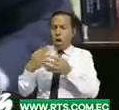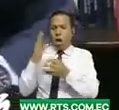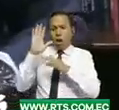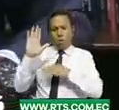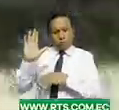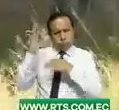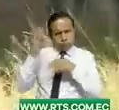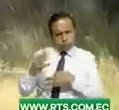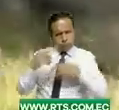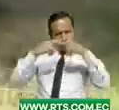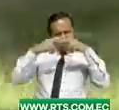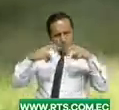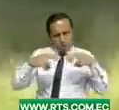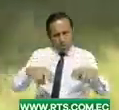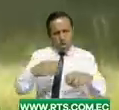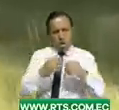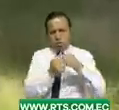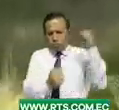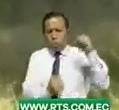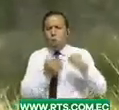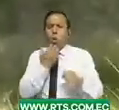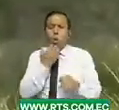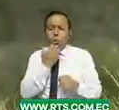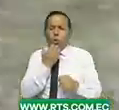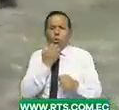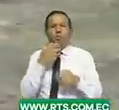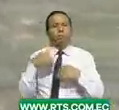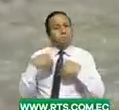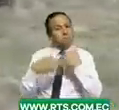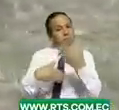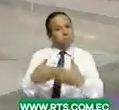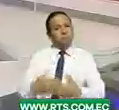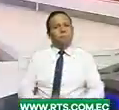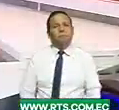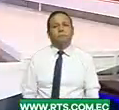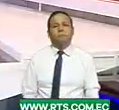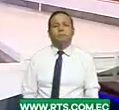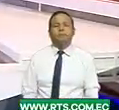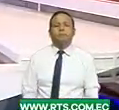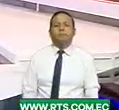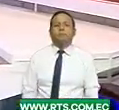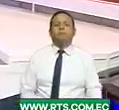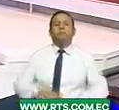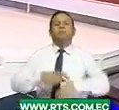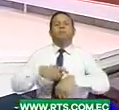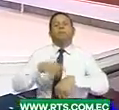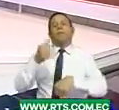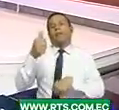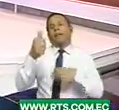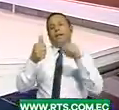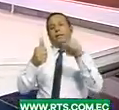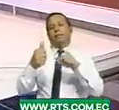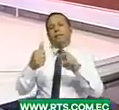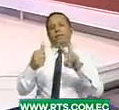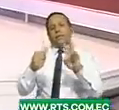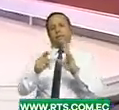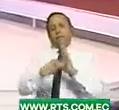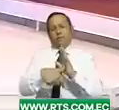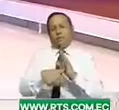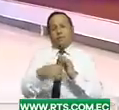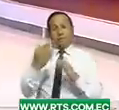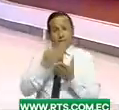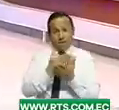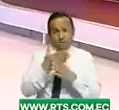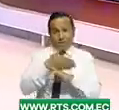de Cuenca, informó Francisco Ramírez. 22 horas con 27 minutos y nos vamos a una breve pausa, pero al